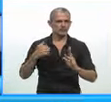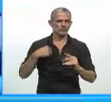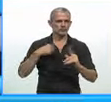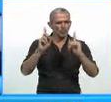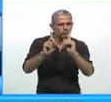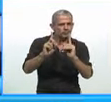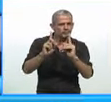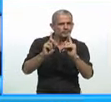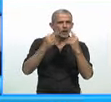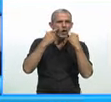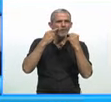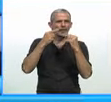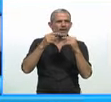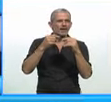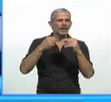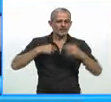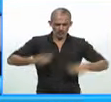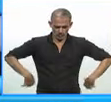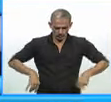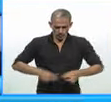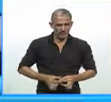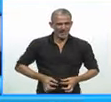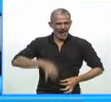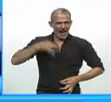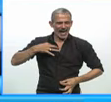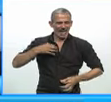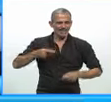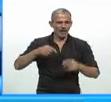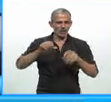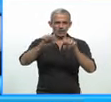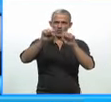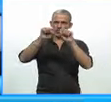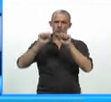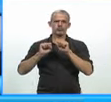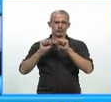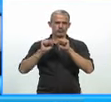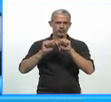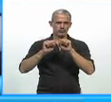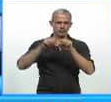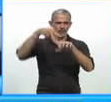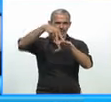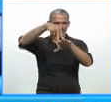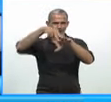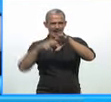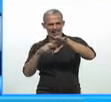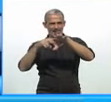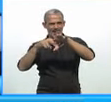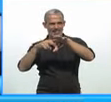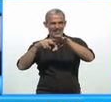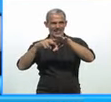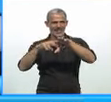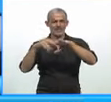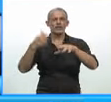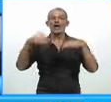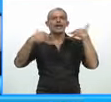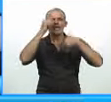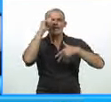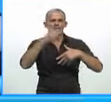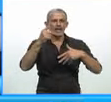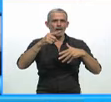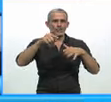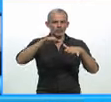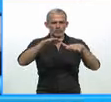Los dos vamos colgados por un arnés, o sea que tiene dos trapecios. Es un barco rápido, súper inestable, que